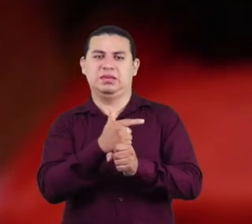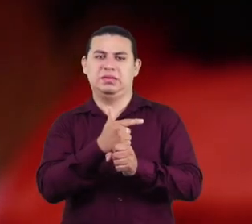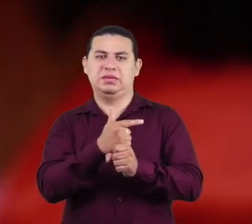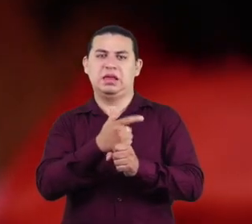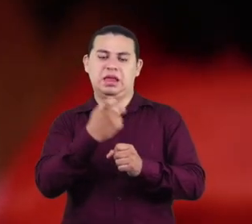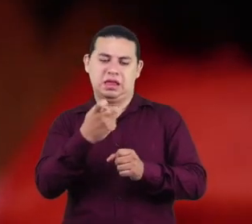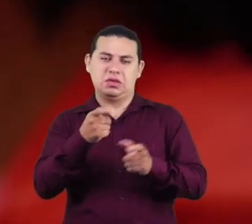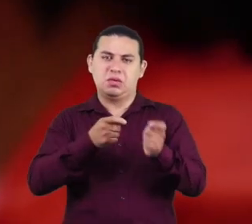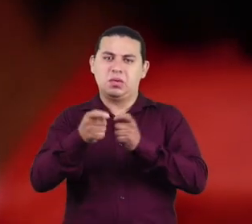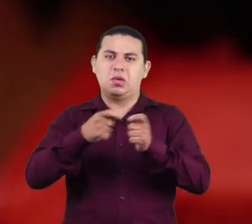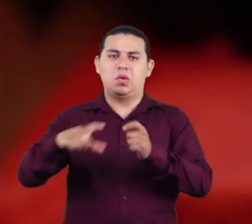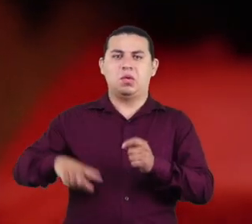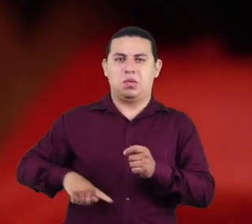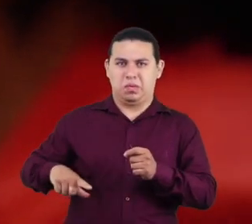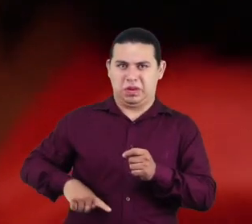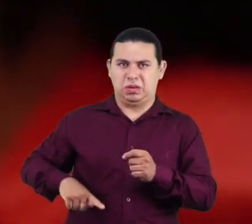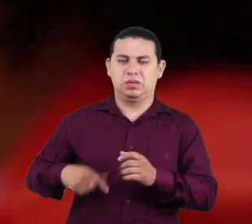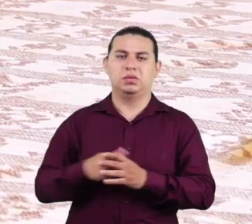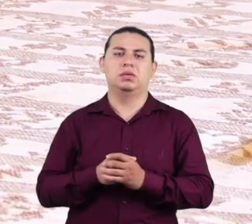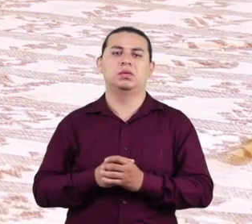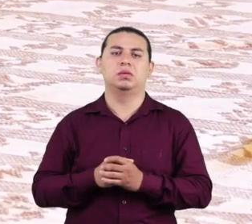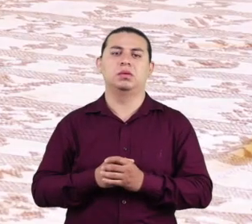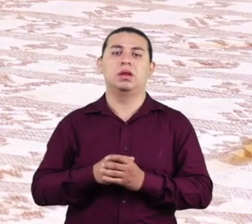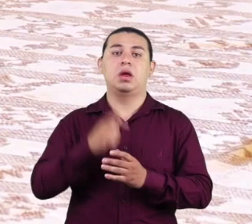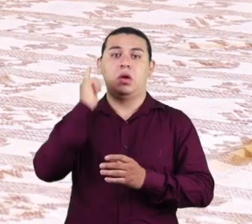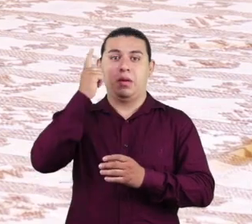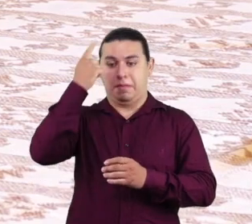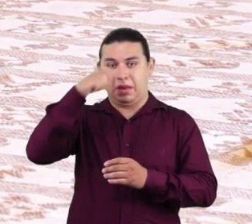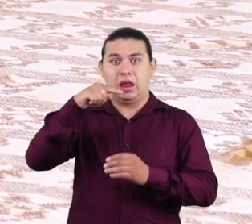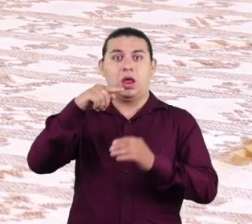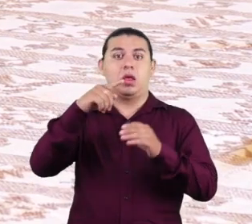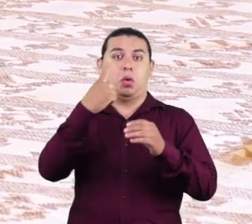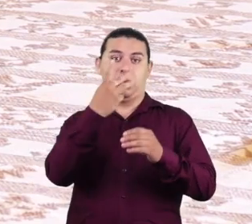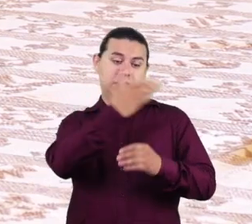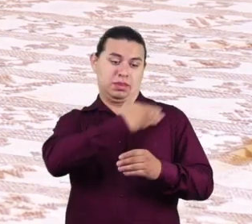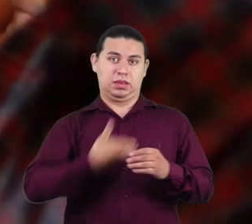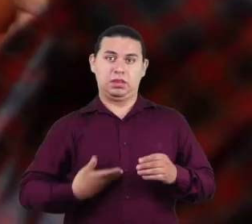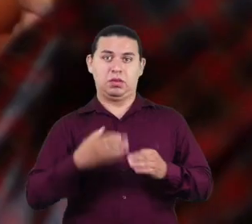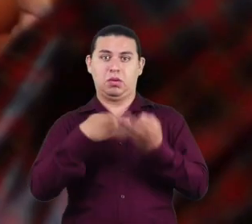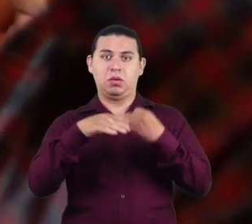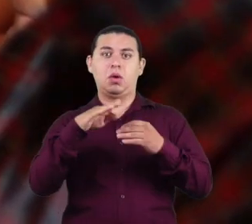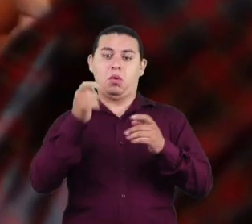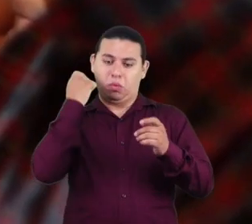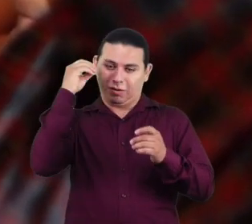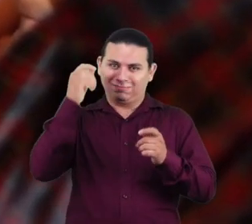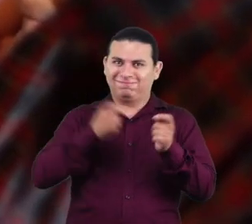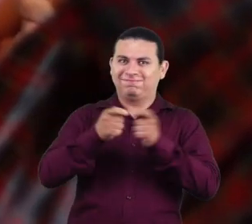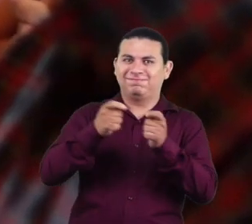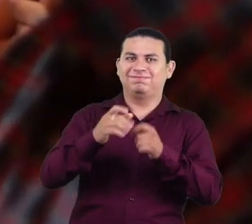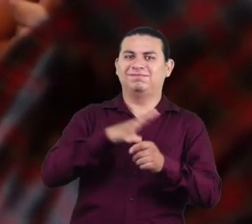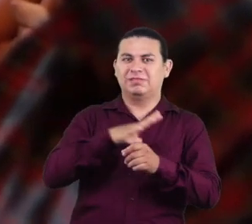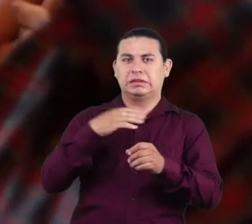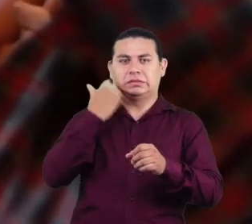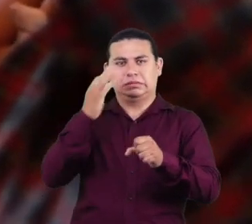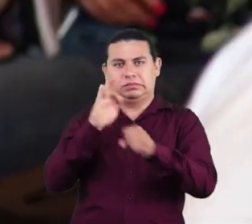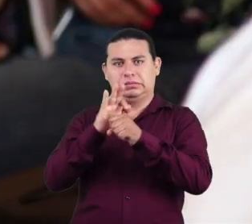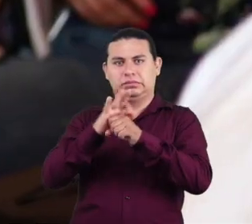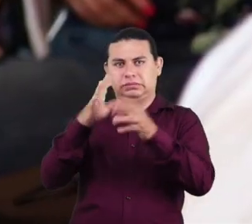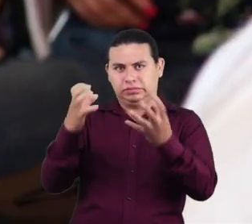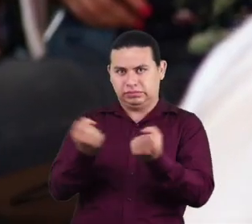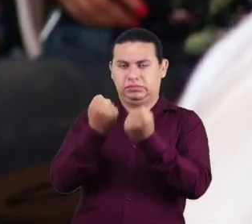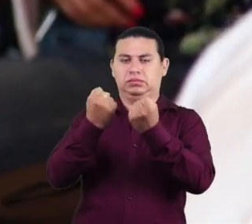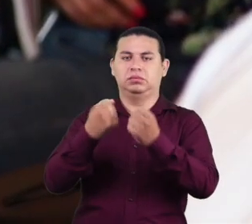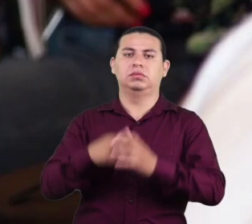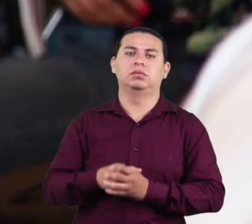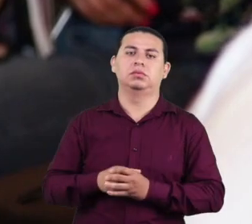y gobierno, para los distintos ámbitos de gobierno. El movimiento por la paz nos mueve